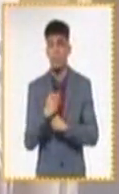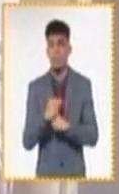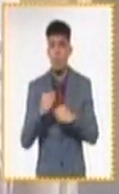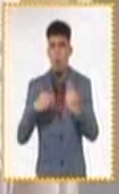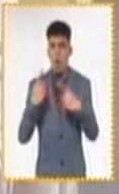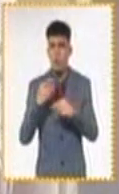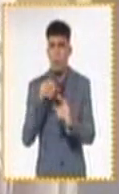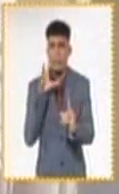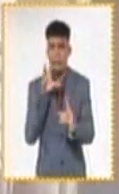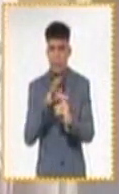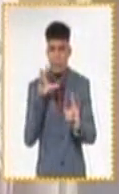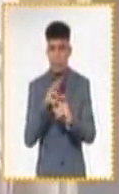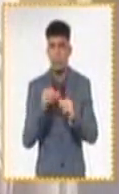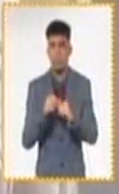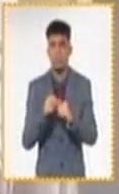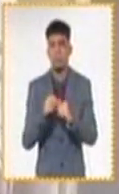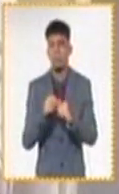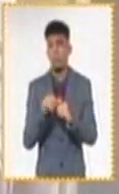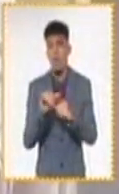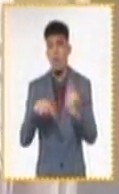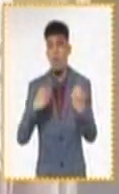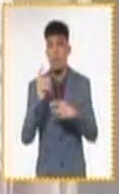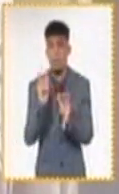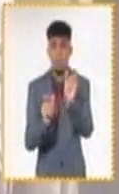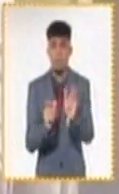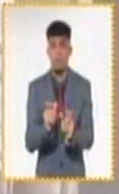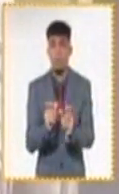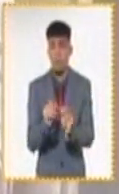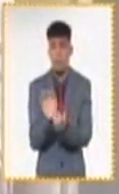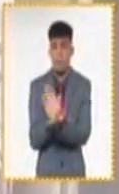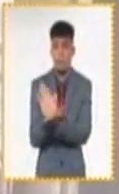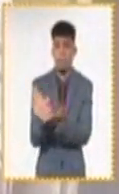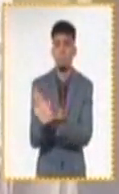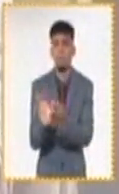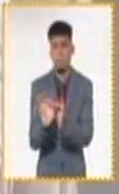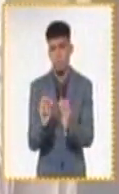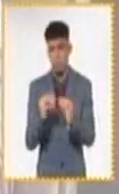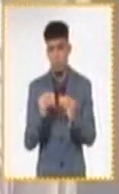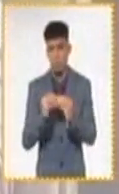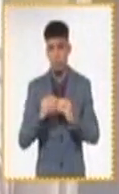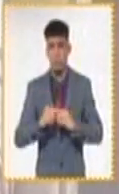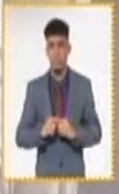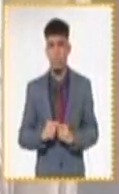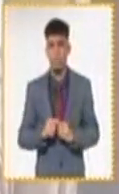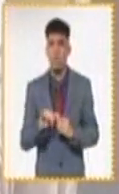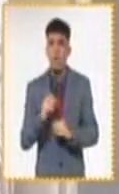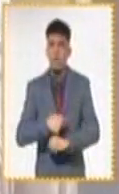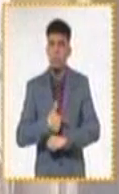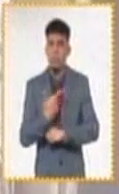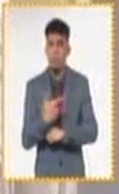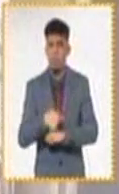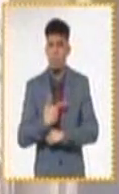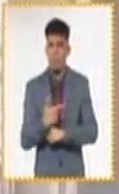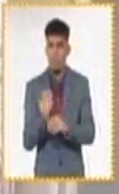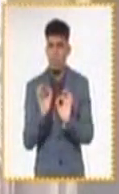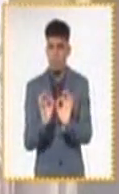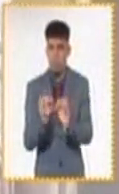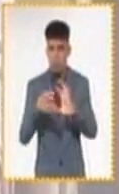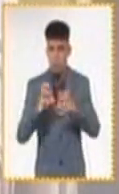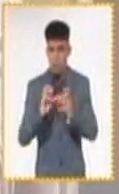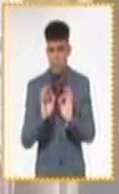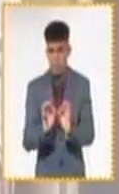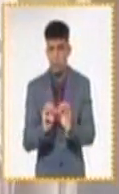señalaba ese desprecio al otro, esa criminalización del otro, los mitos el rescate de mitos